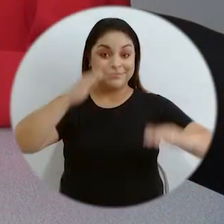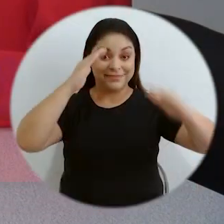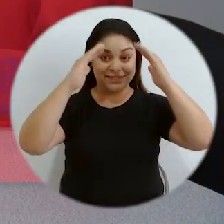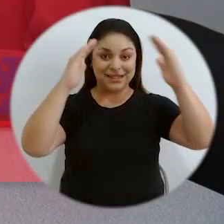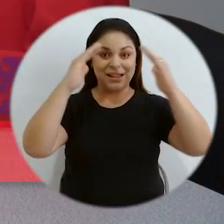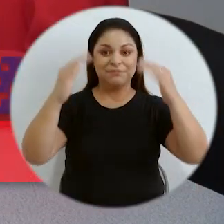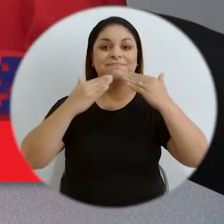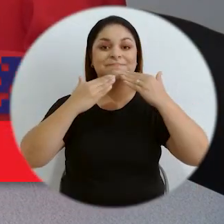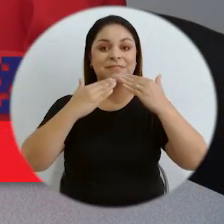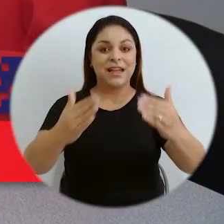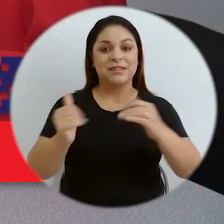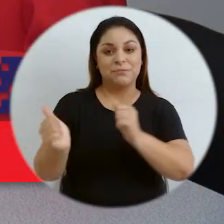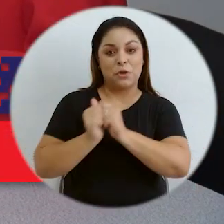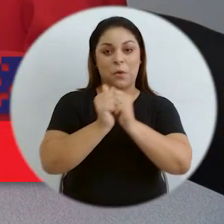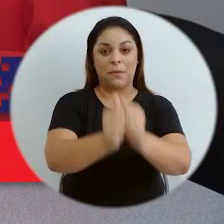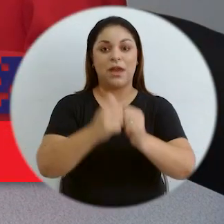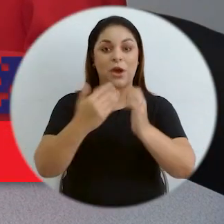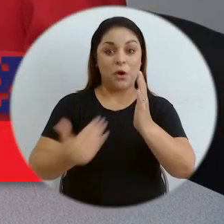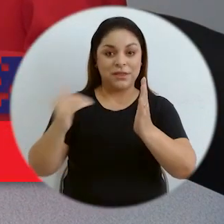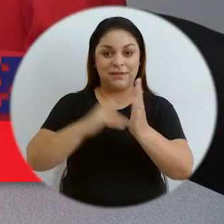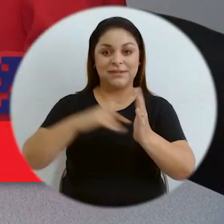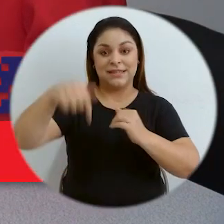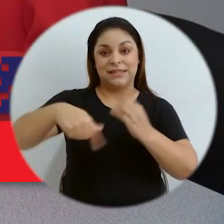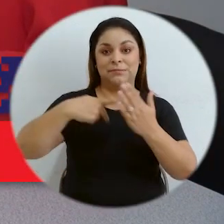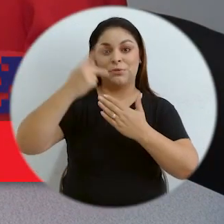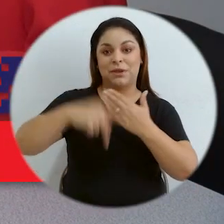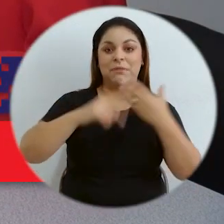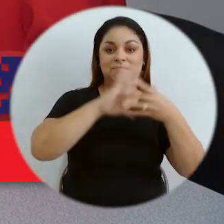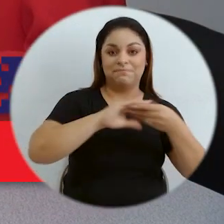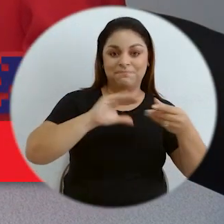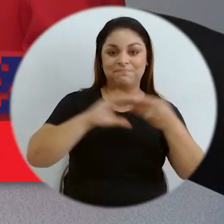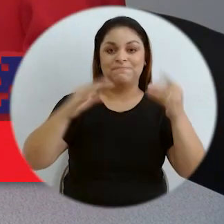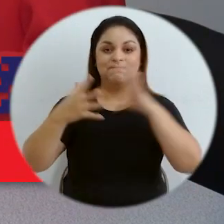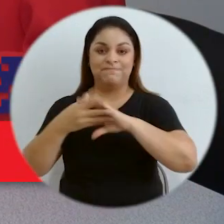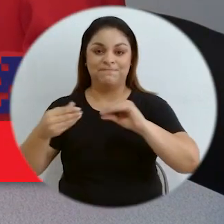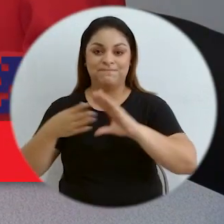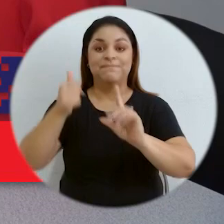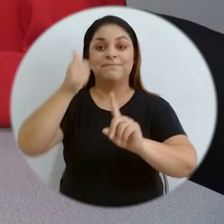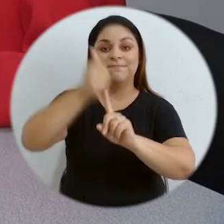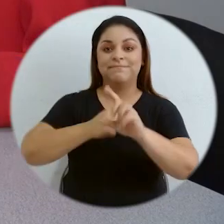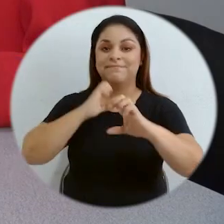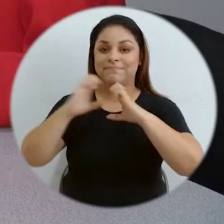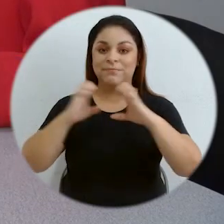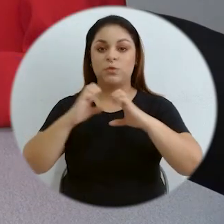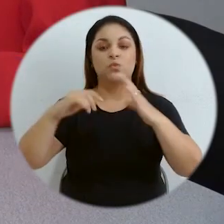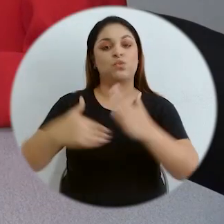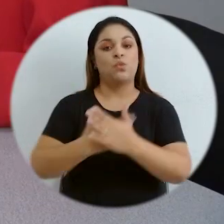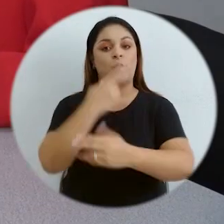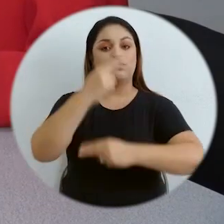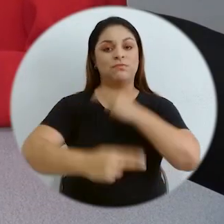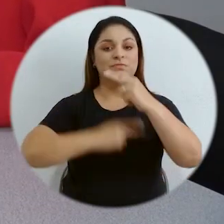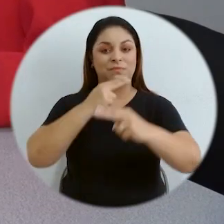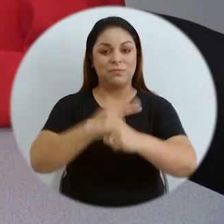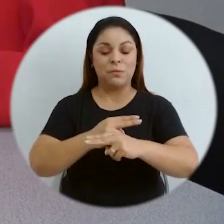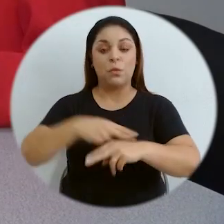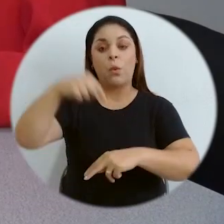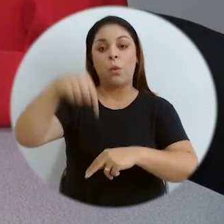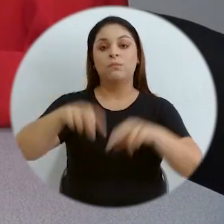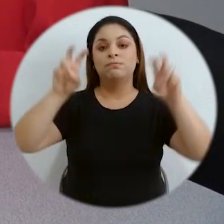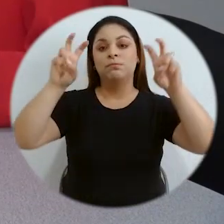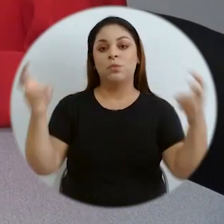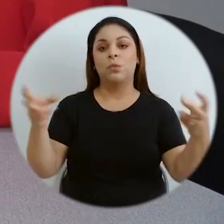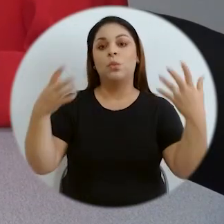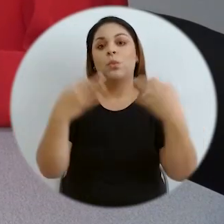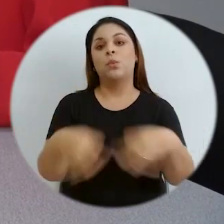Saludos cordiales, muchas gracias por acompañarnos una vez más en este programa Cuentas y Cuentos. En cada episodio, un universo. Hoy tenemos un